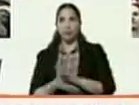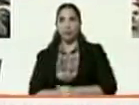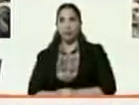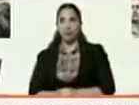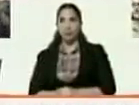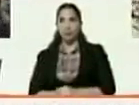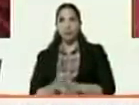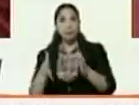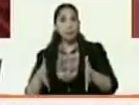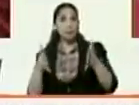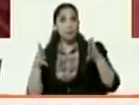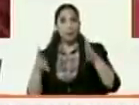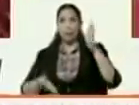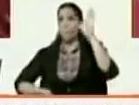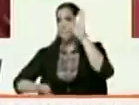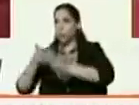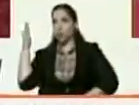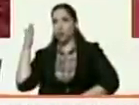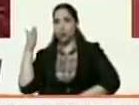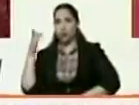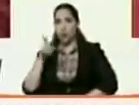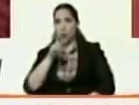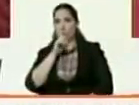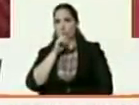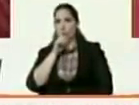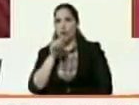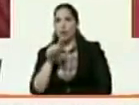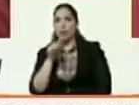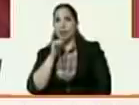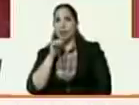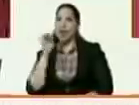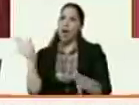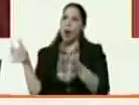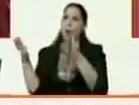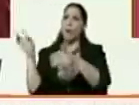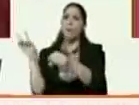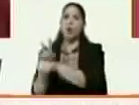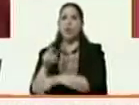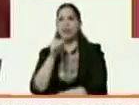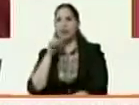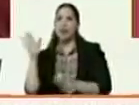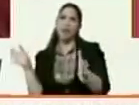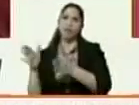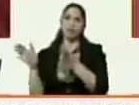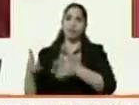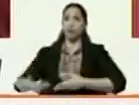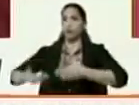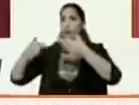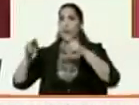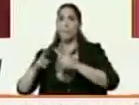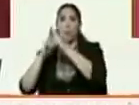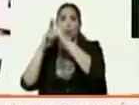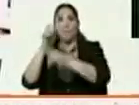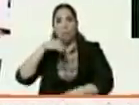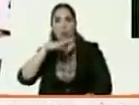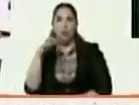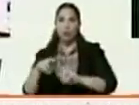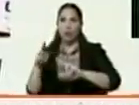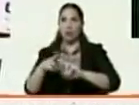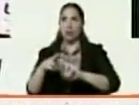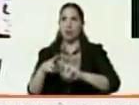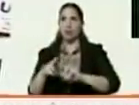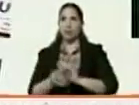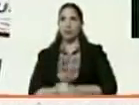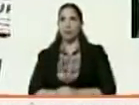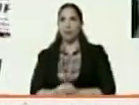Se ganó y tuvieron que irse con el rabo entre las piernas. Quienes aúpan la violencia tienen que encontrarse en el pueblo tachirense